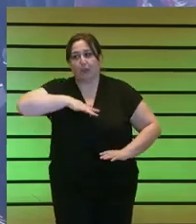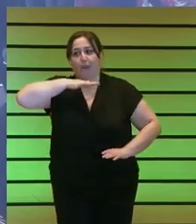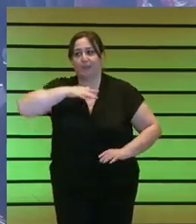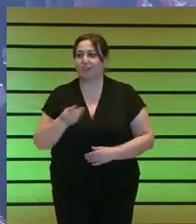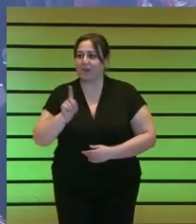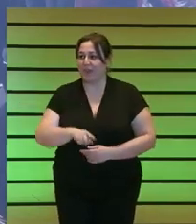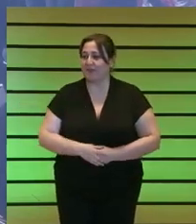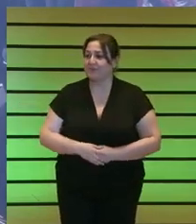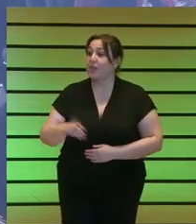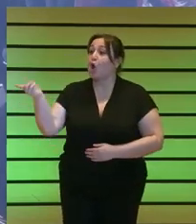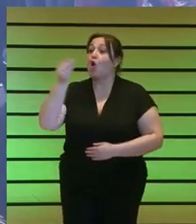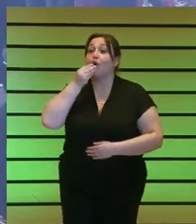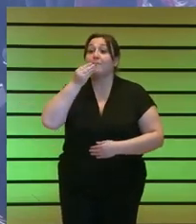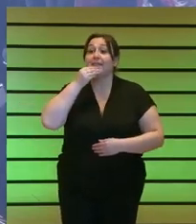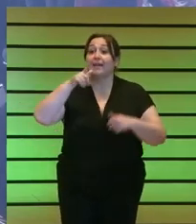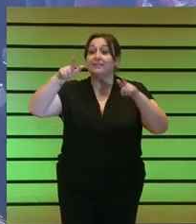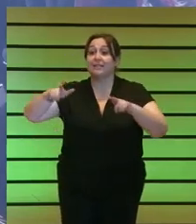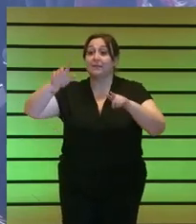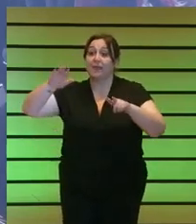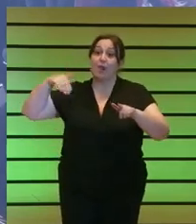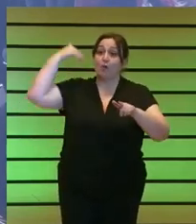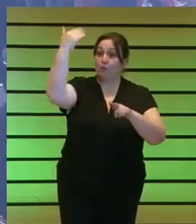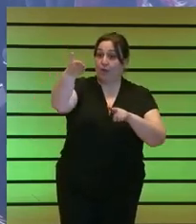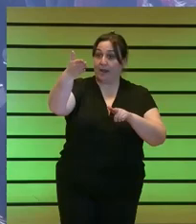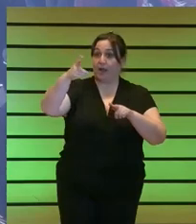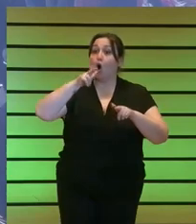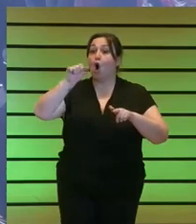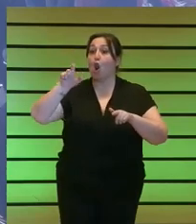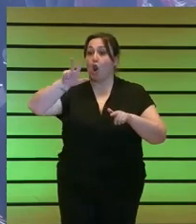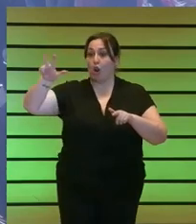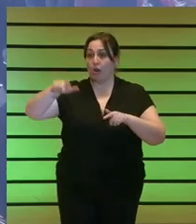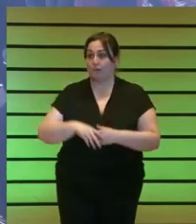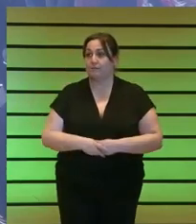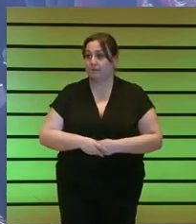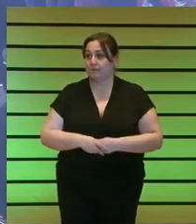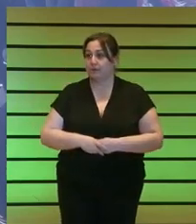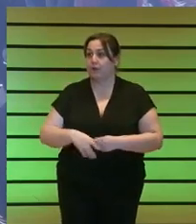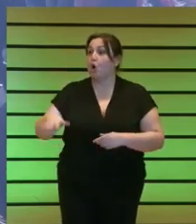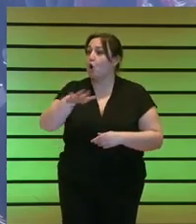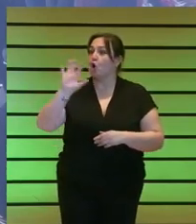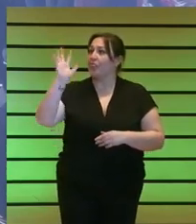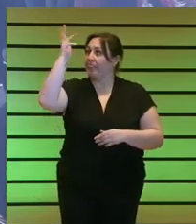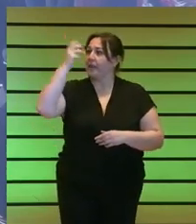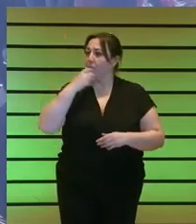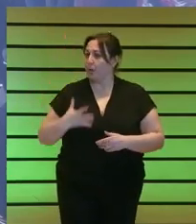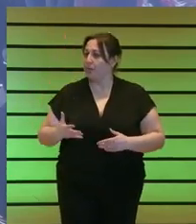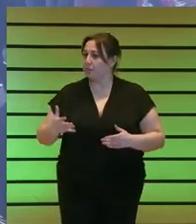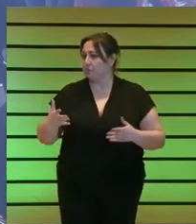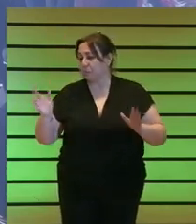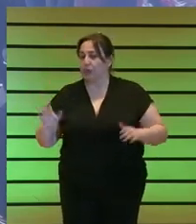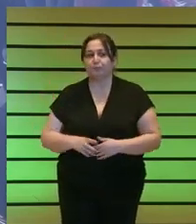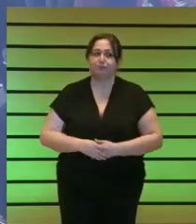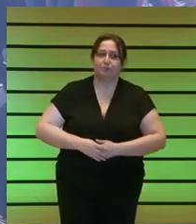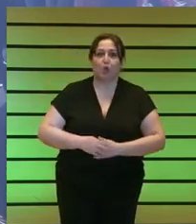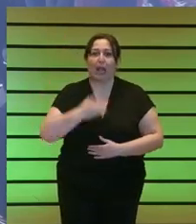la comida se va a servir en el exterior del hall voy a hacer un día bueno pero así